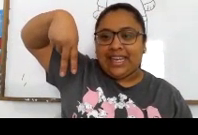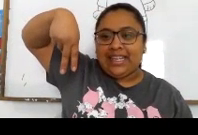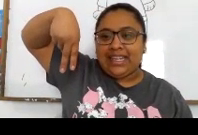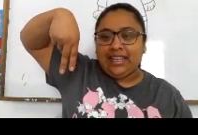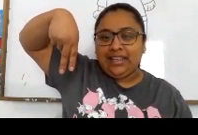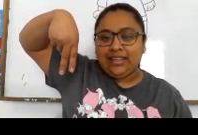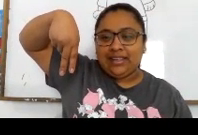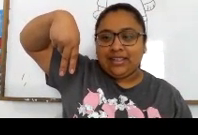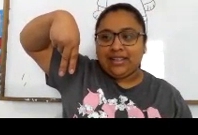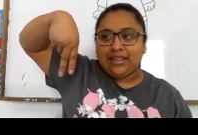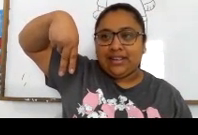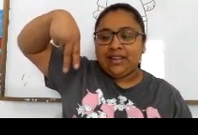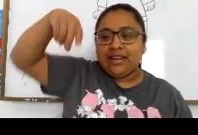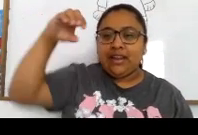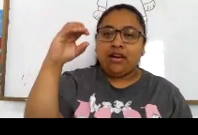N